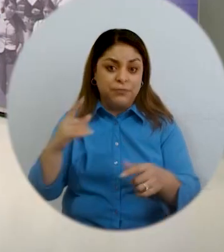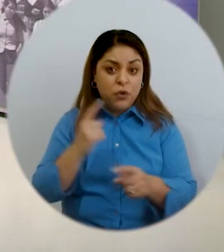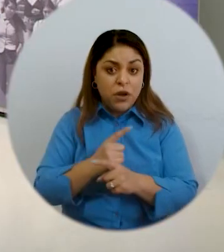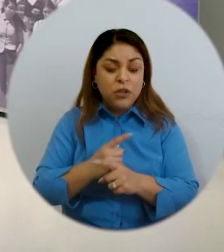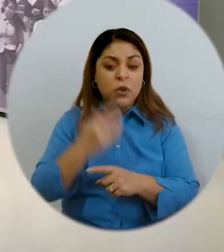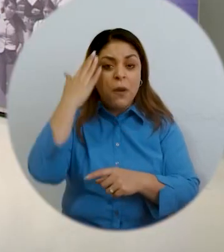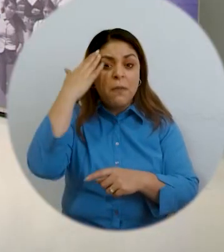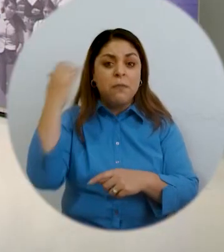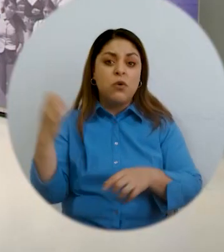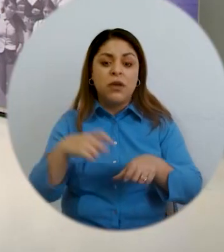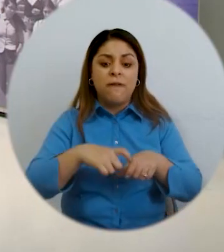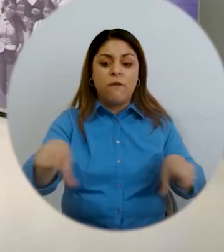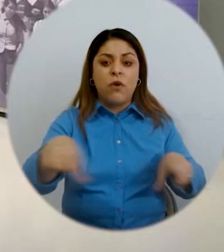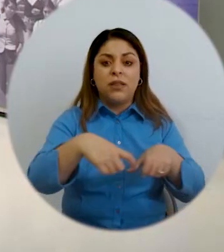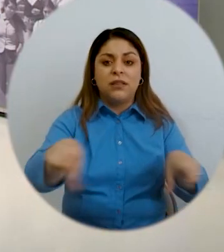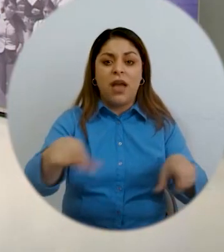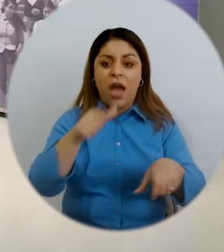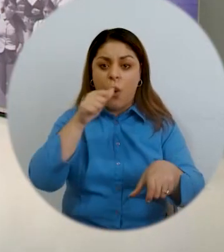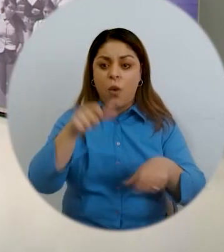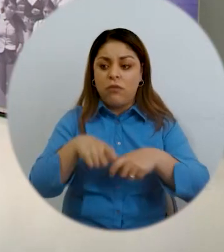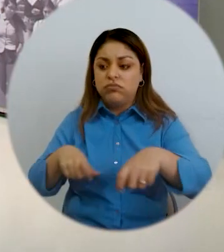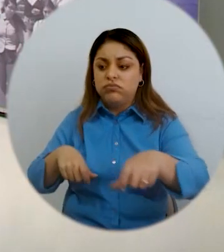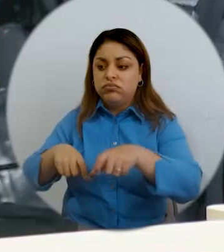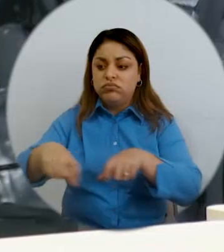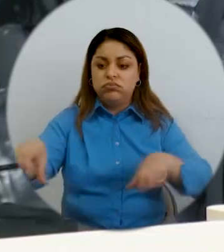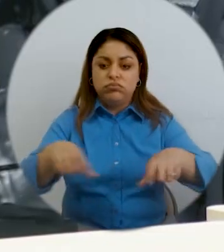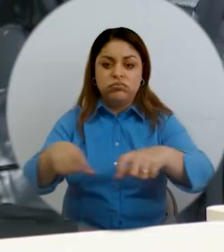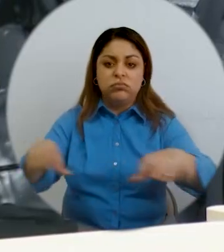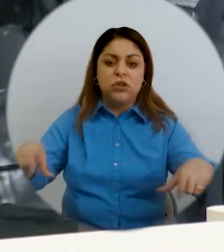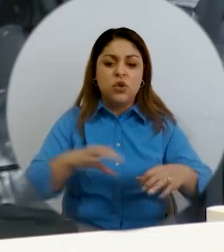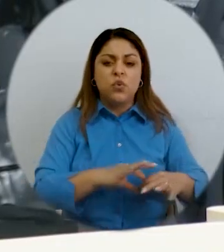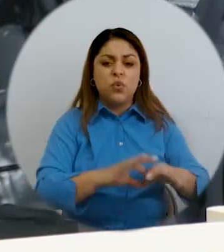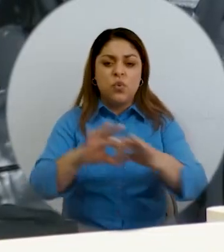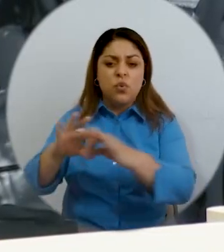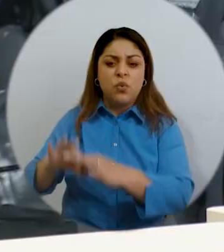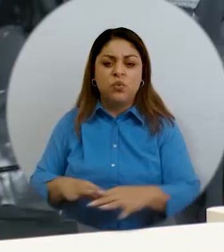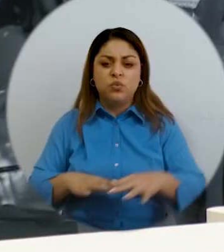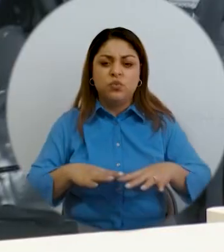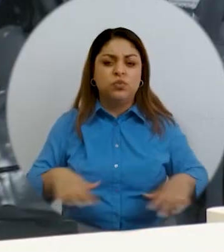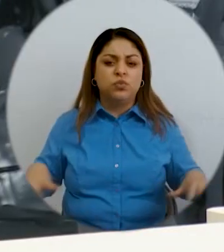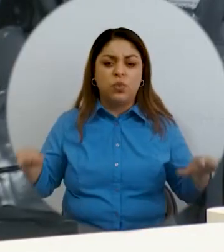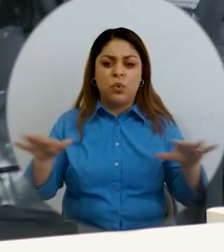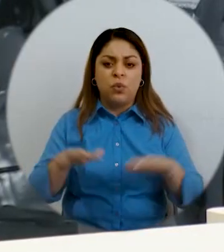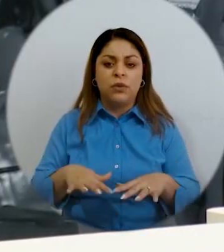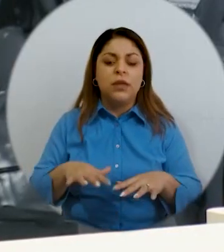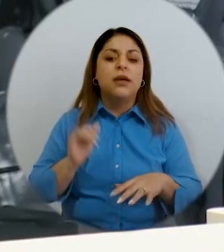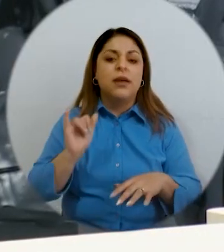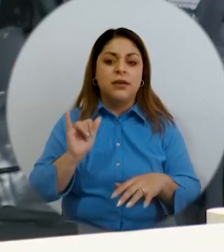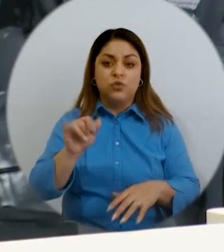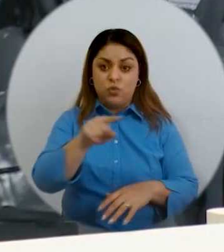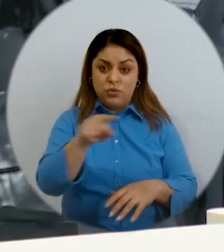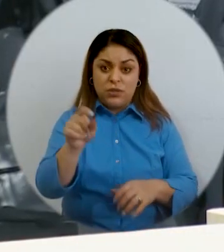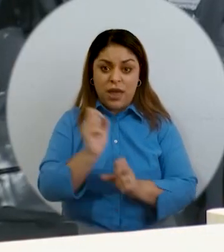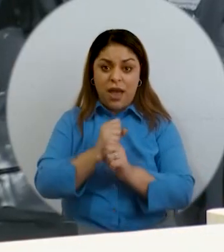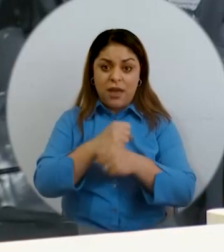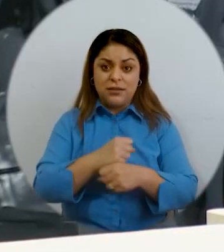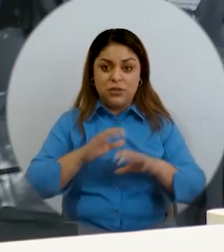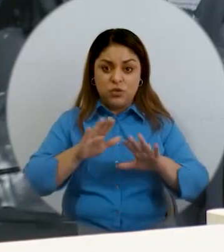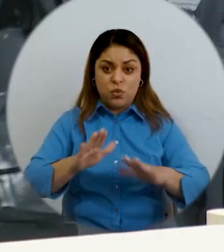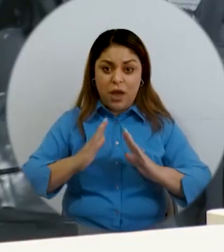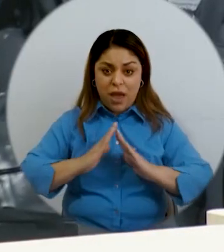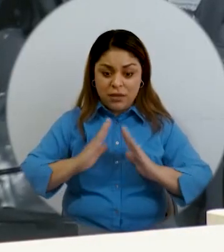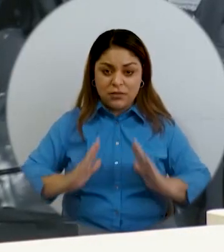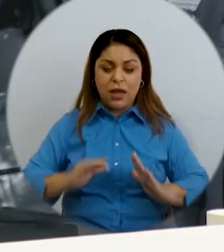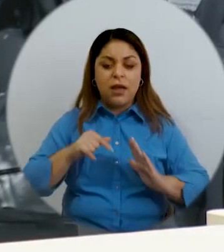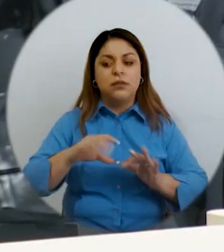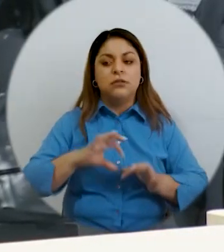porque las fuentes de agua están interconectadas. Todo lo que se produce en la tierra, nuestra actividad cotidiana, tiene una incidencia